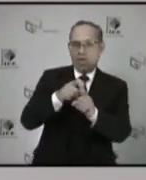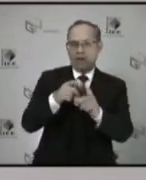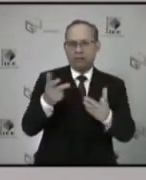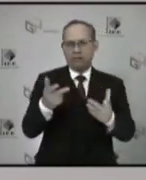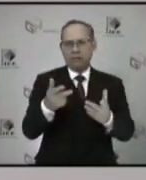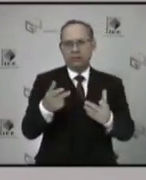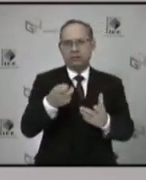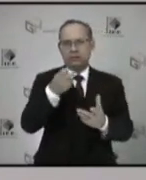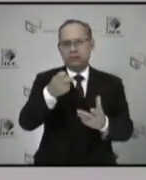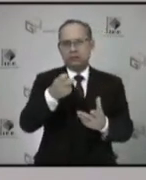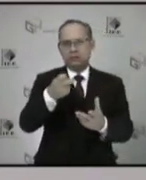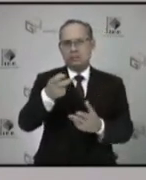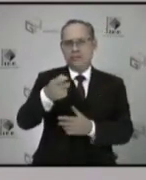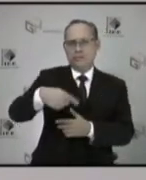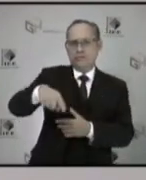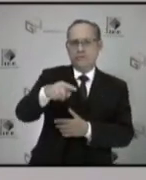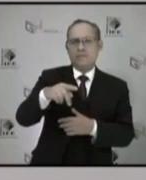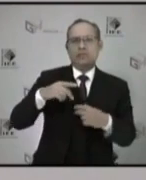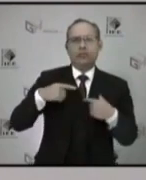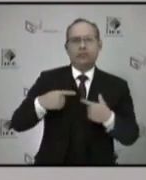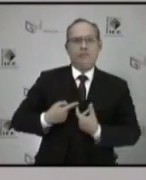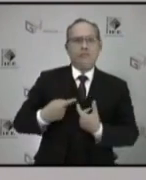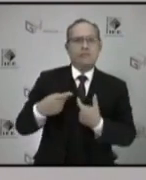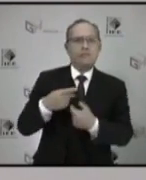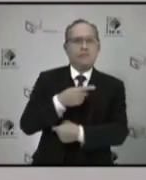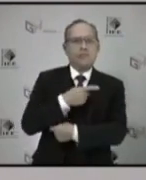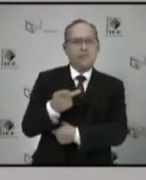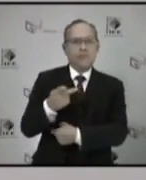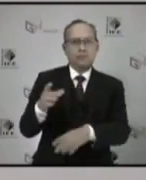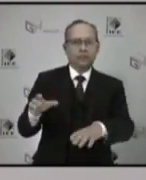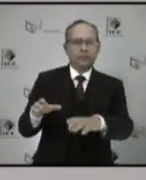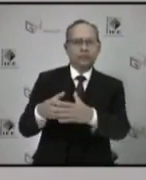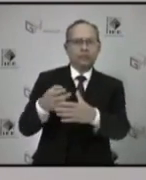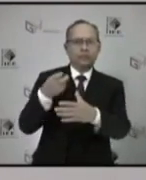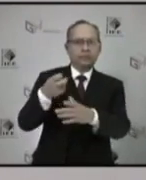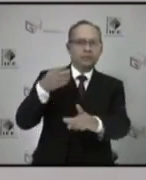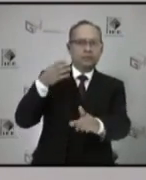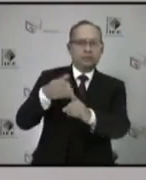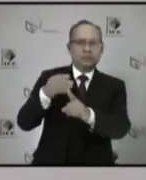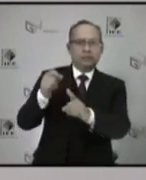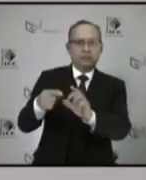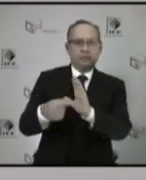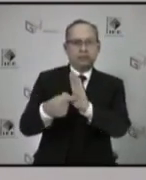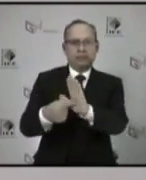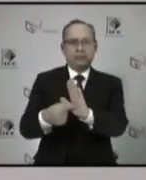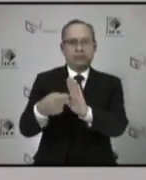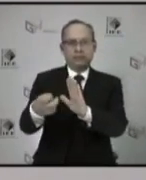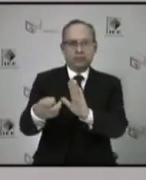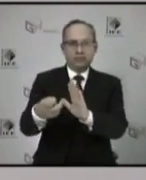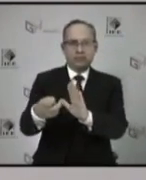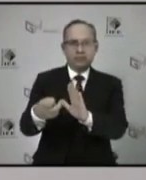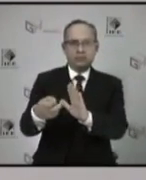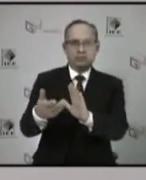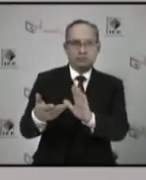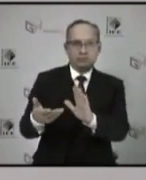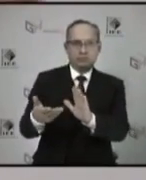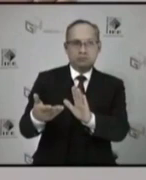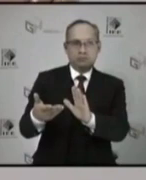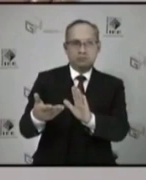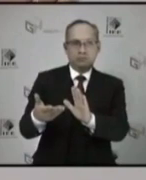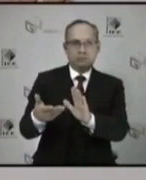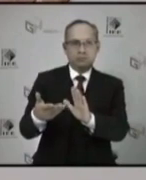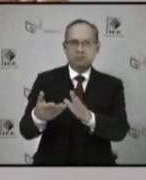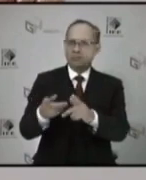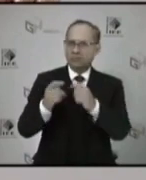al sector más vulnerable, a los más pobres, a los más desprotegidos. No importa desde